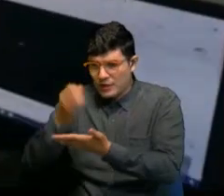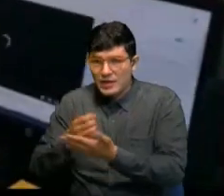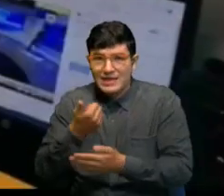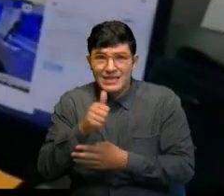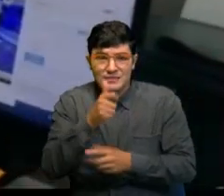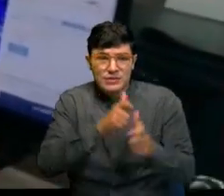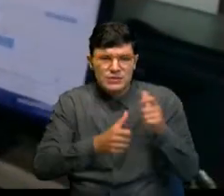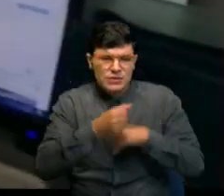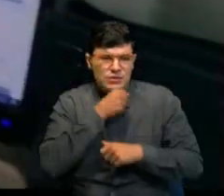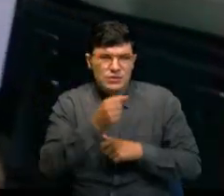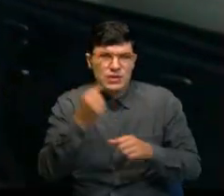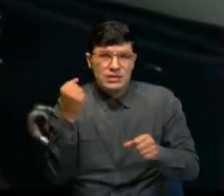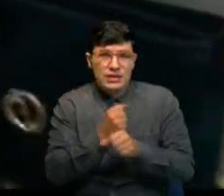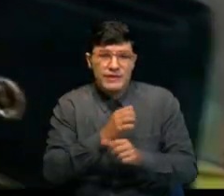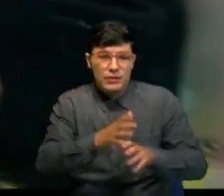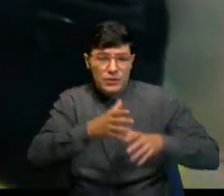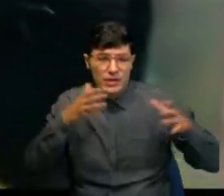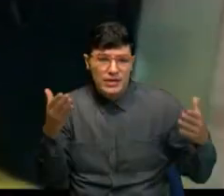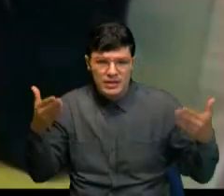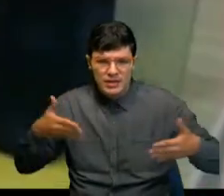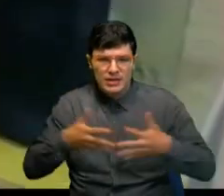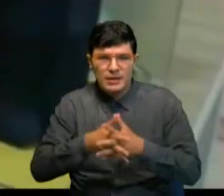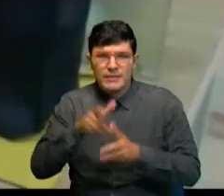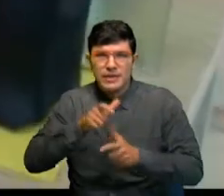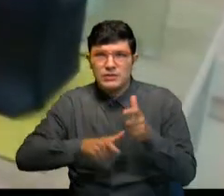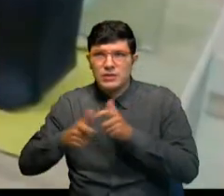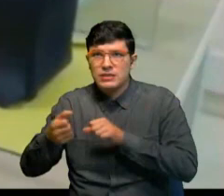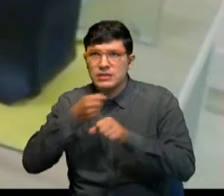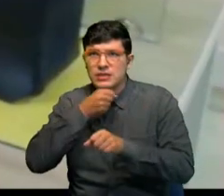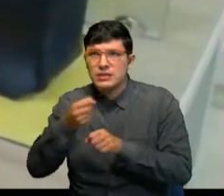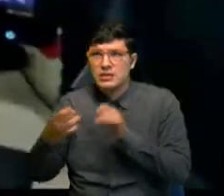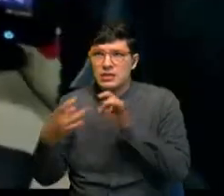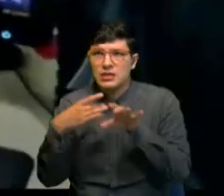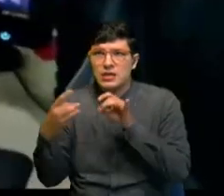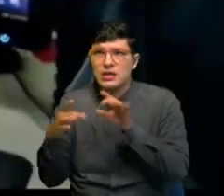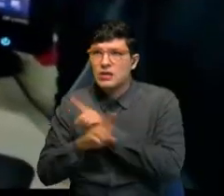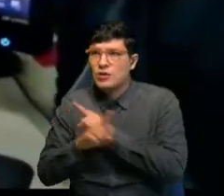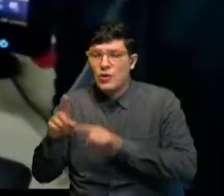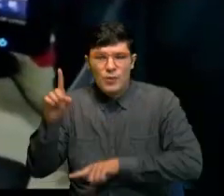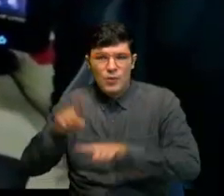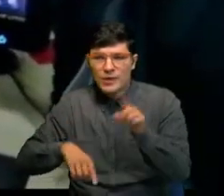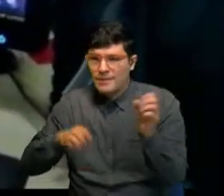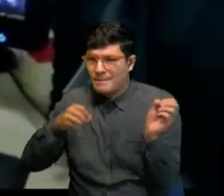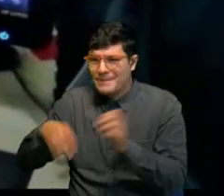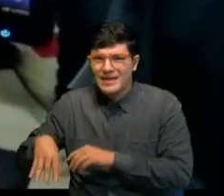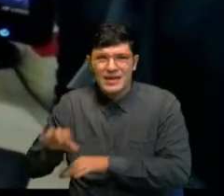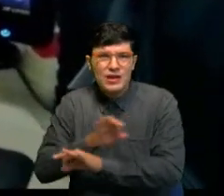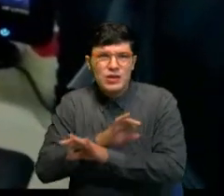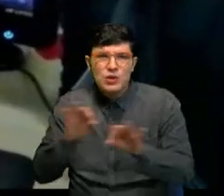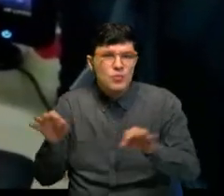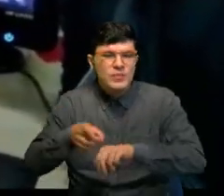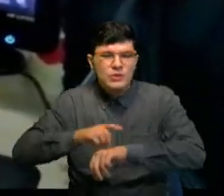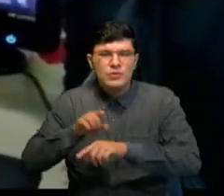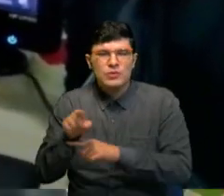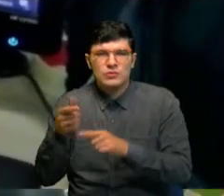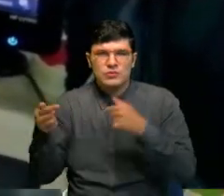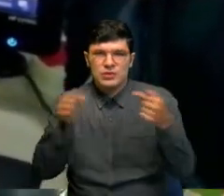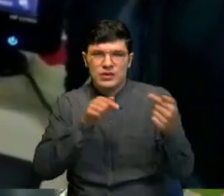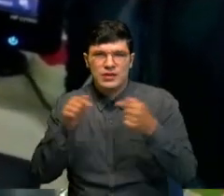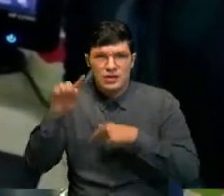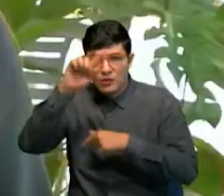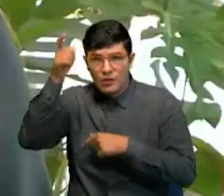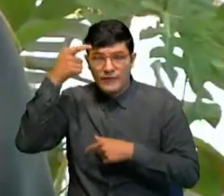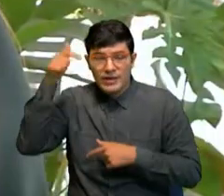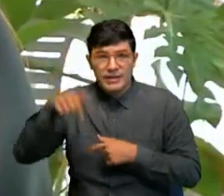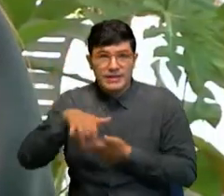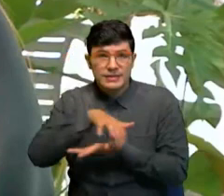de trabajar articuladamente para que los usuarios de redes sociales no se perdieran ningún minuto del debate a la gobernación de santander desde un